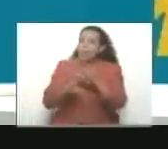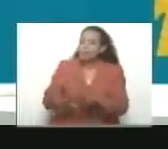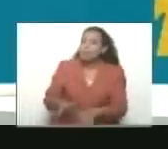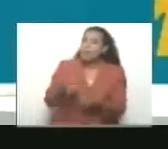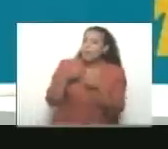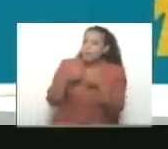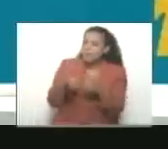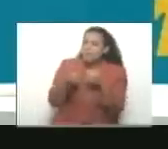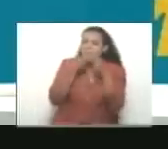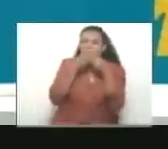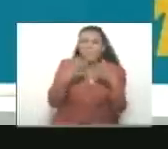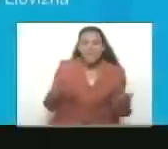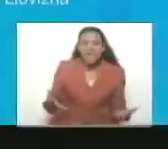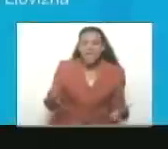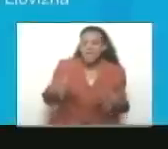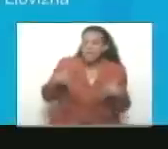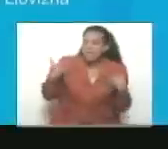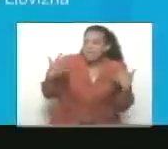bien